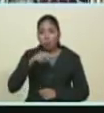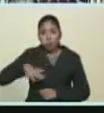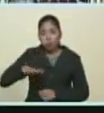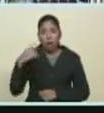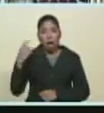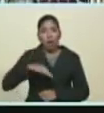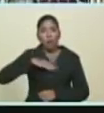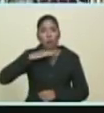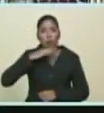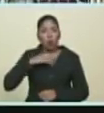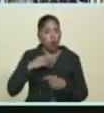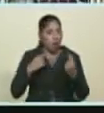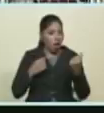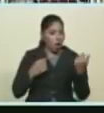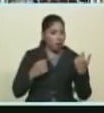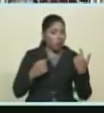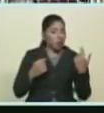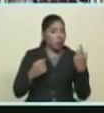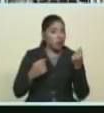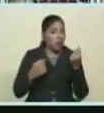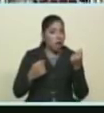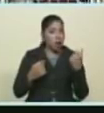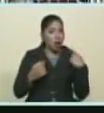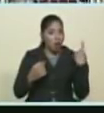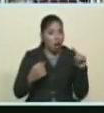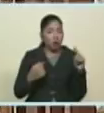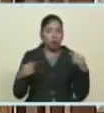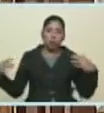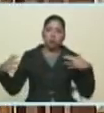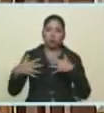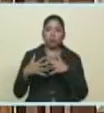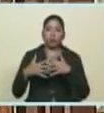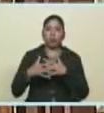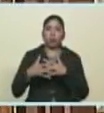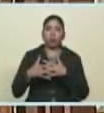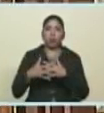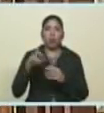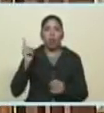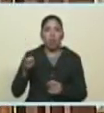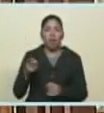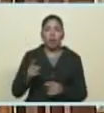recursos. Vamos a plantearnos en el Consejo Federal de Gobierno el plan agua.